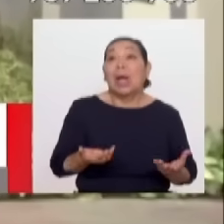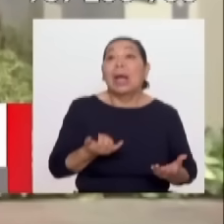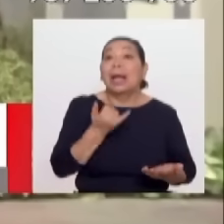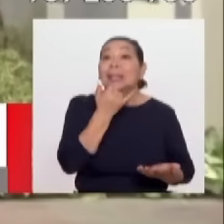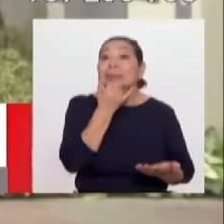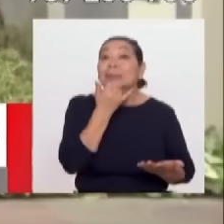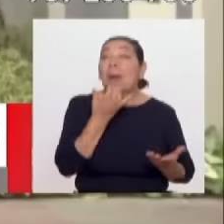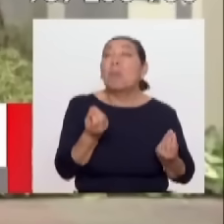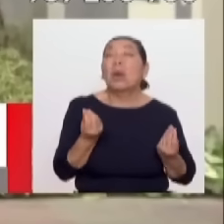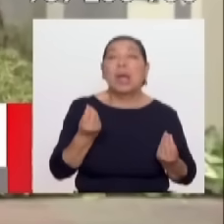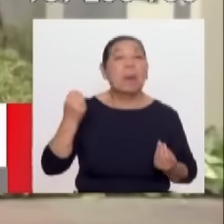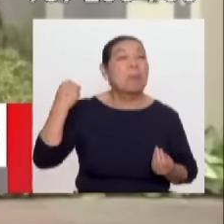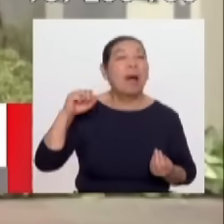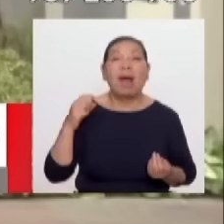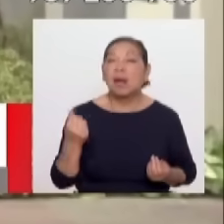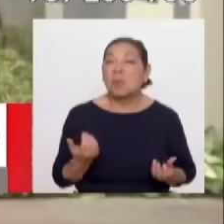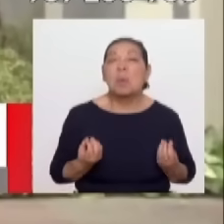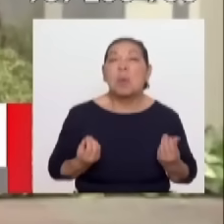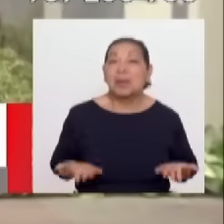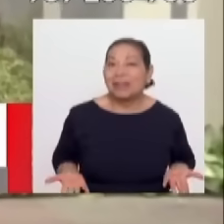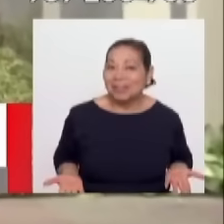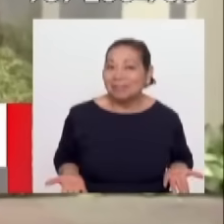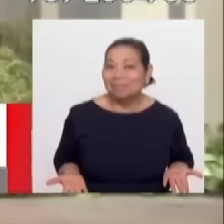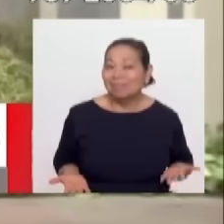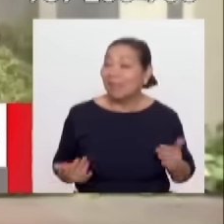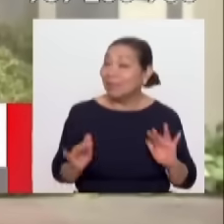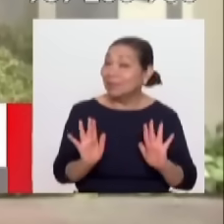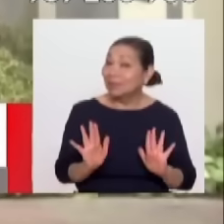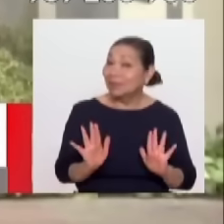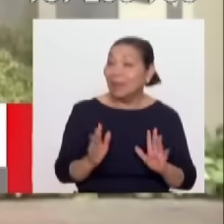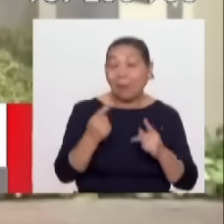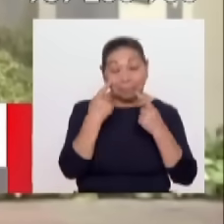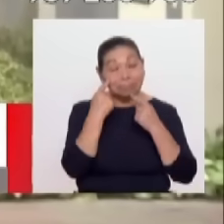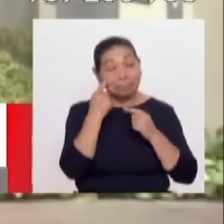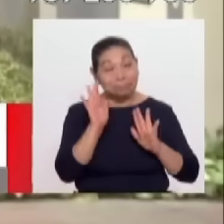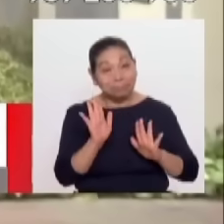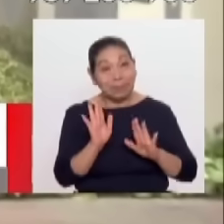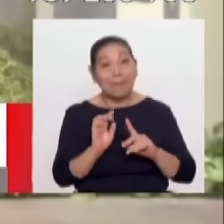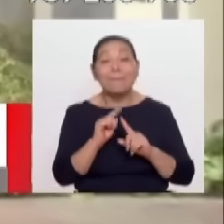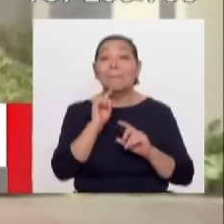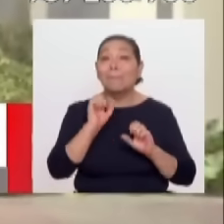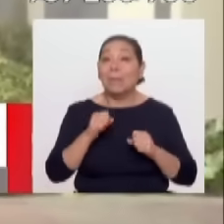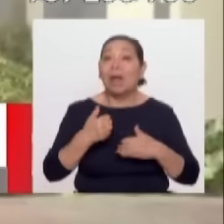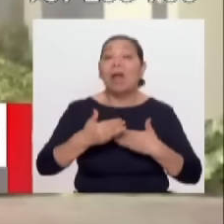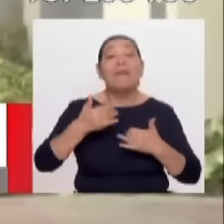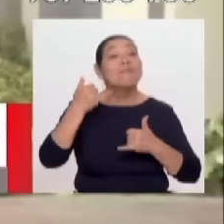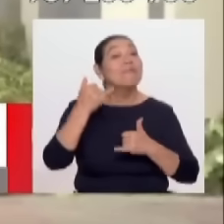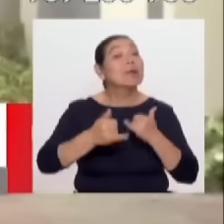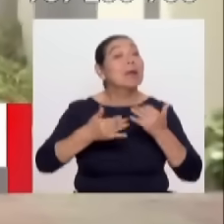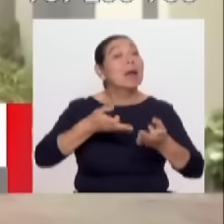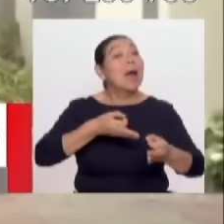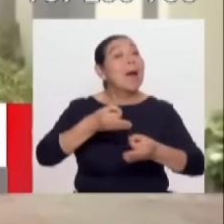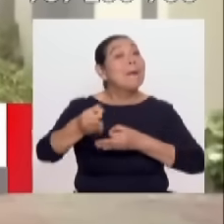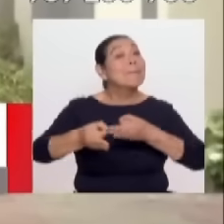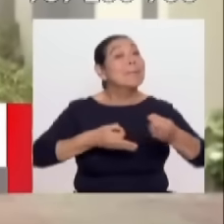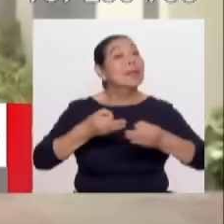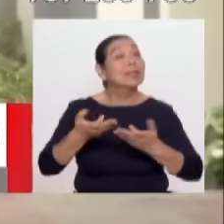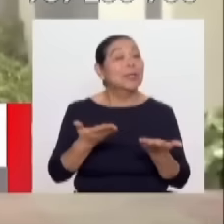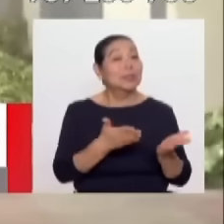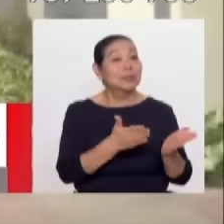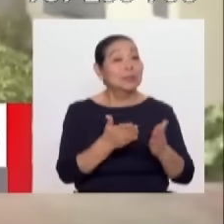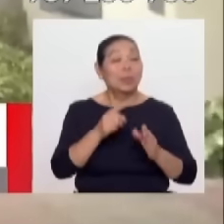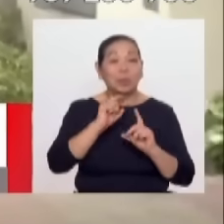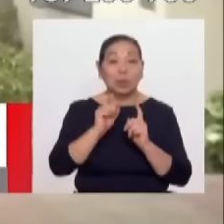habría realizado este viaje. Sin embargo, nos mantenemos muy pendientes para conocer finalmente los detalles que habrían llevado